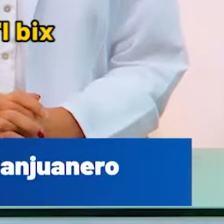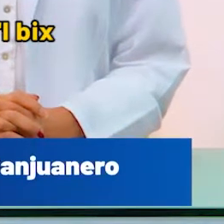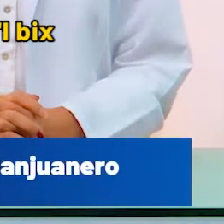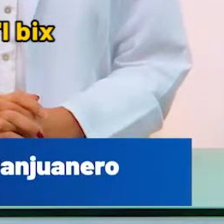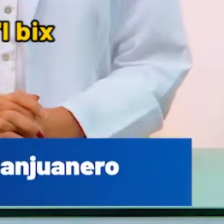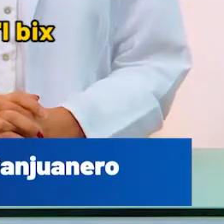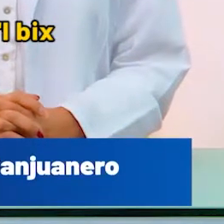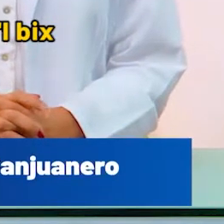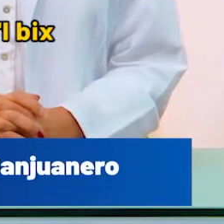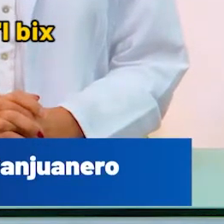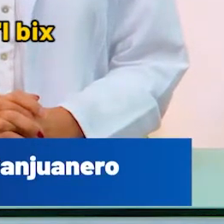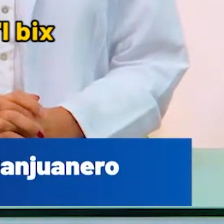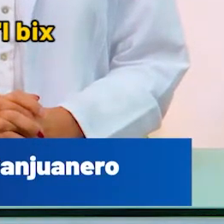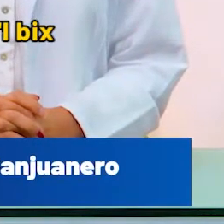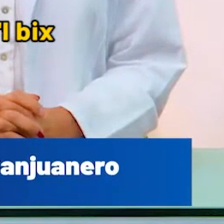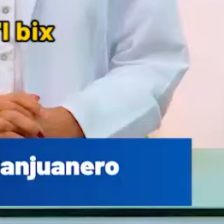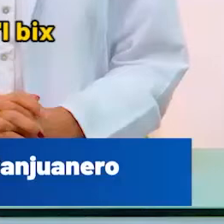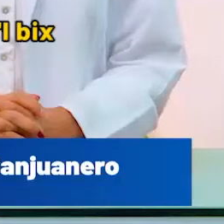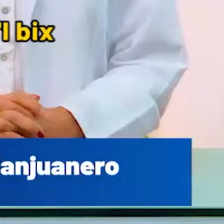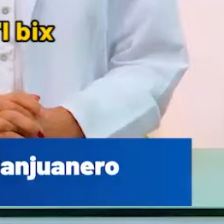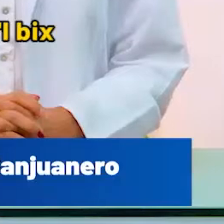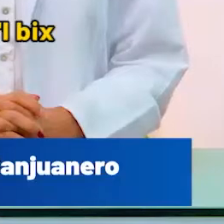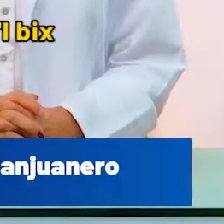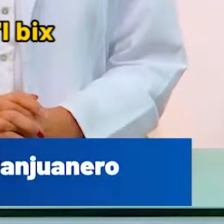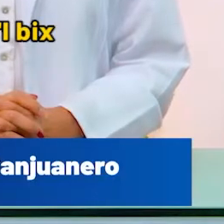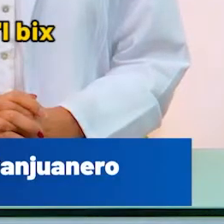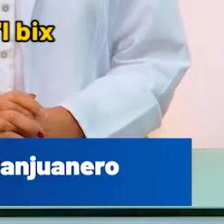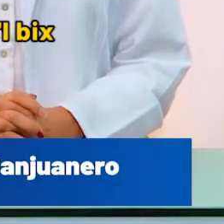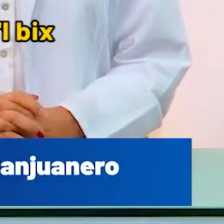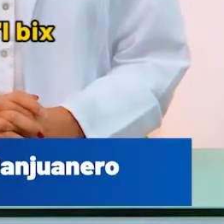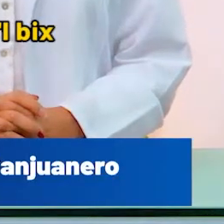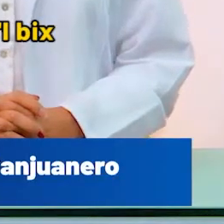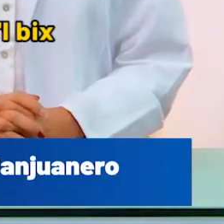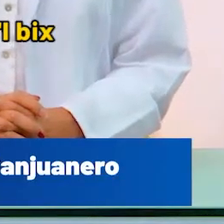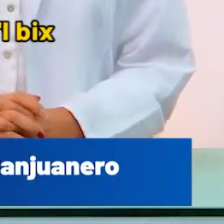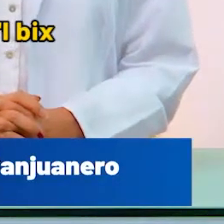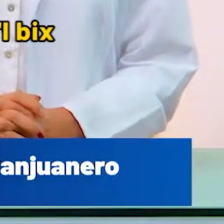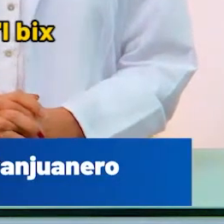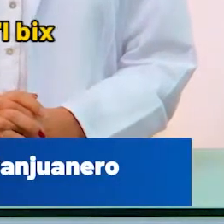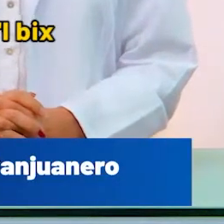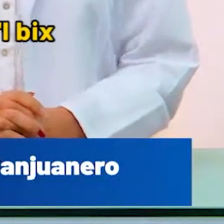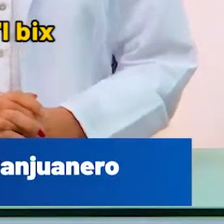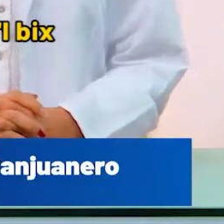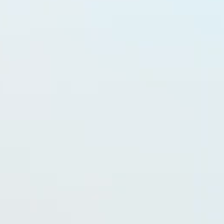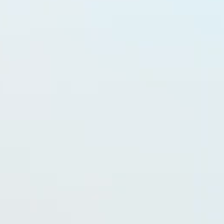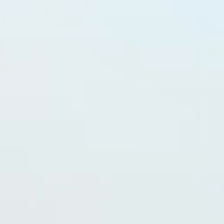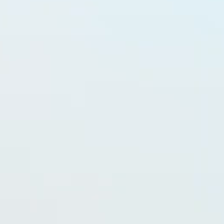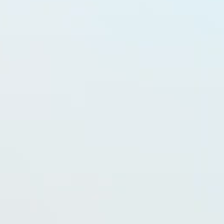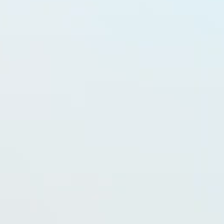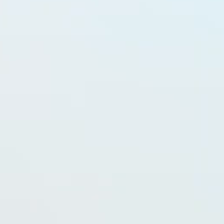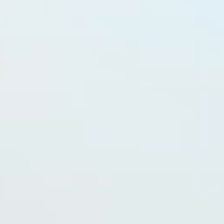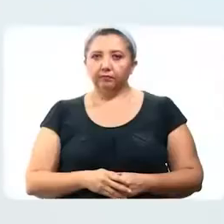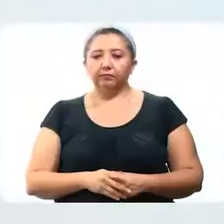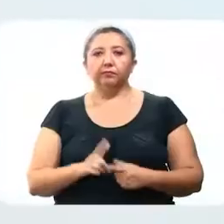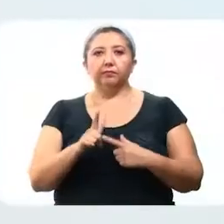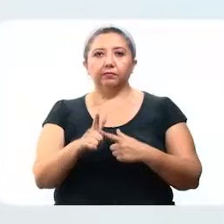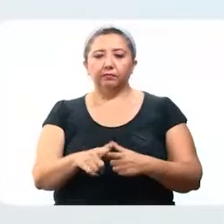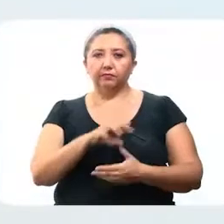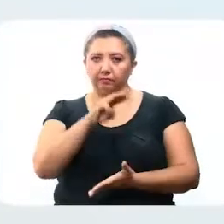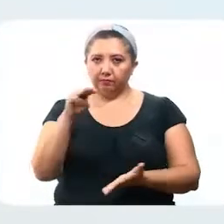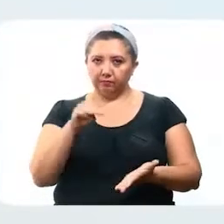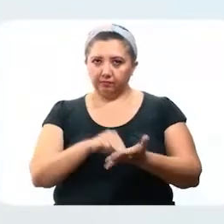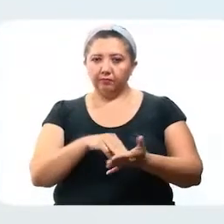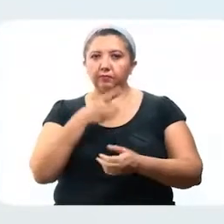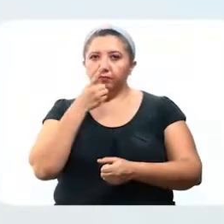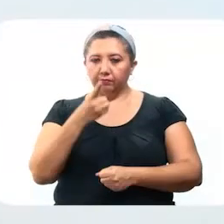Buenas tardes, nos disponemos a dar el parte médico del COVID-19 en el estado de Yucatán. Adelante, doctora. Muchas gracias, doctora. Continúa en Mérida